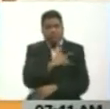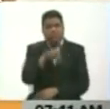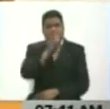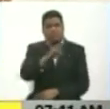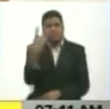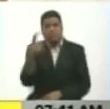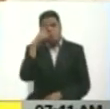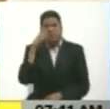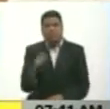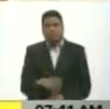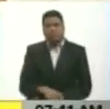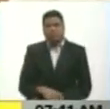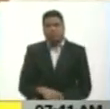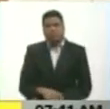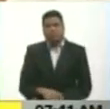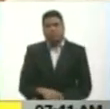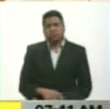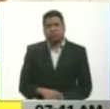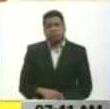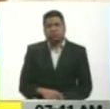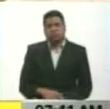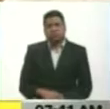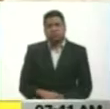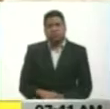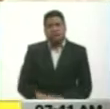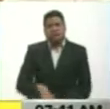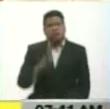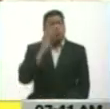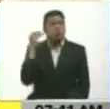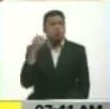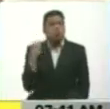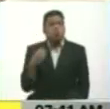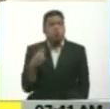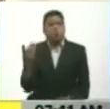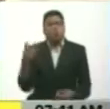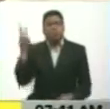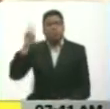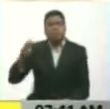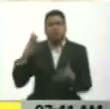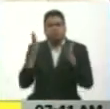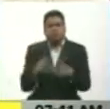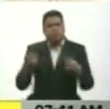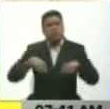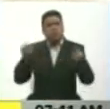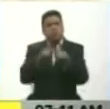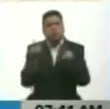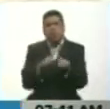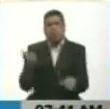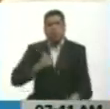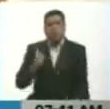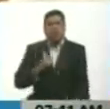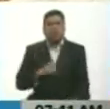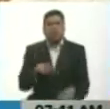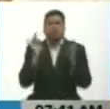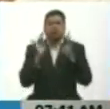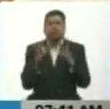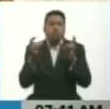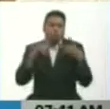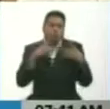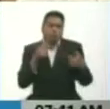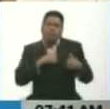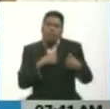la universidad donde se forman. O sea, es un muchacho, un joven venezolano igual que cualquiera de los otros, y nos duele igual que cualquiera de los